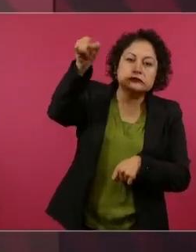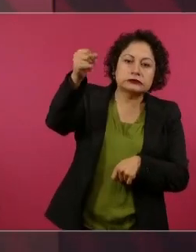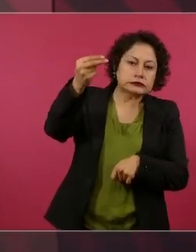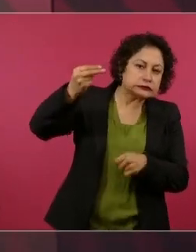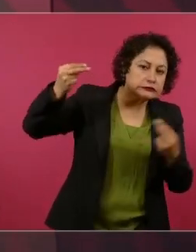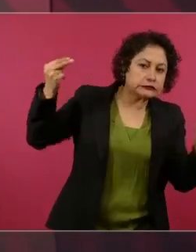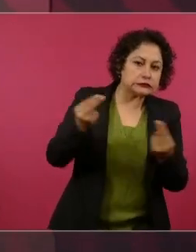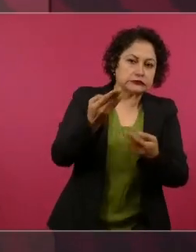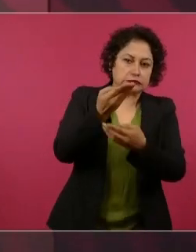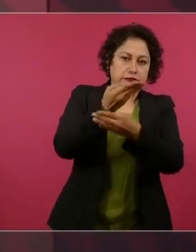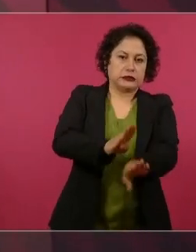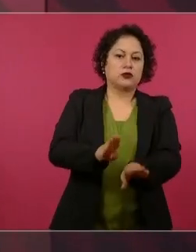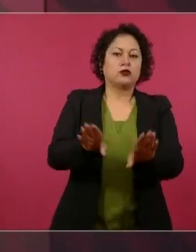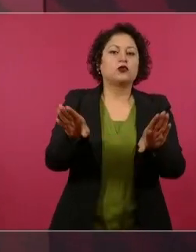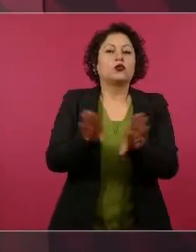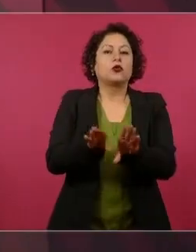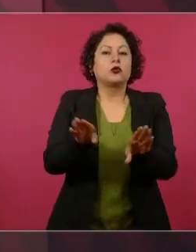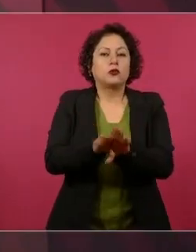país.